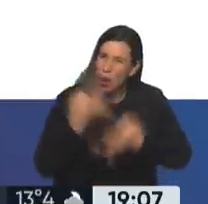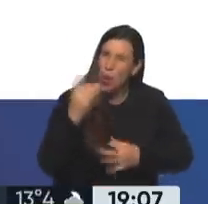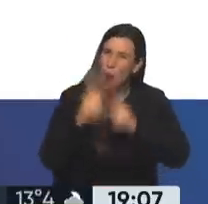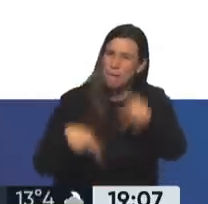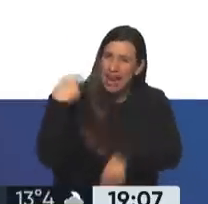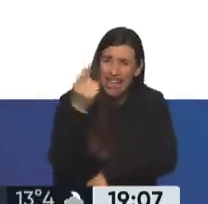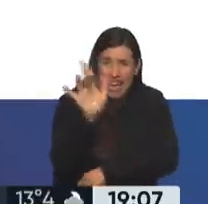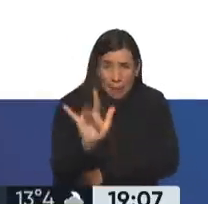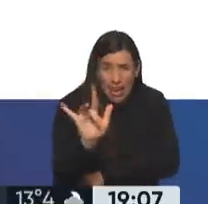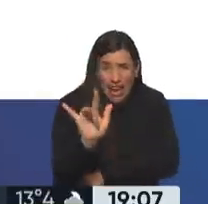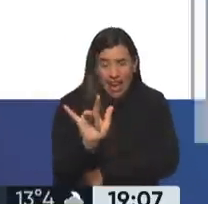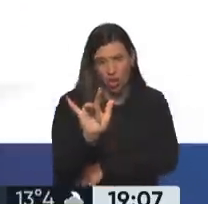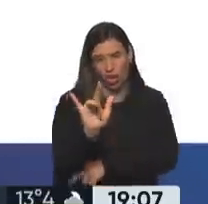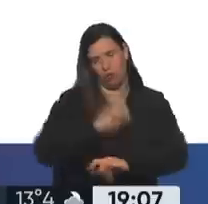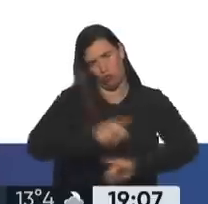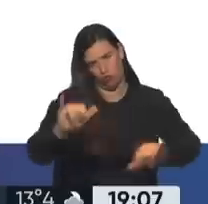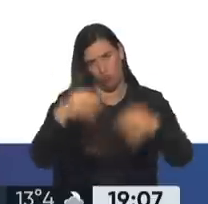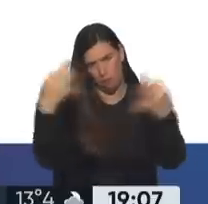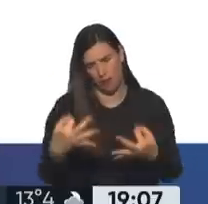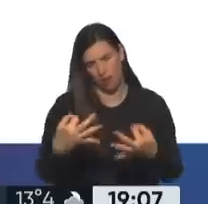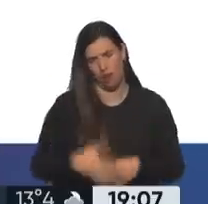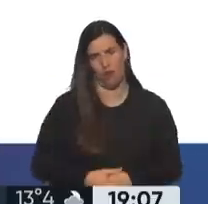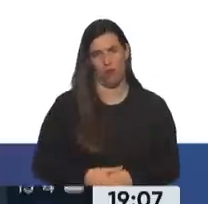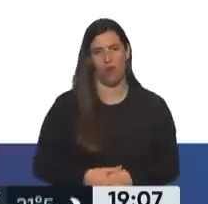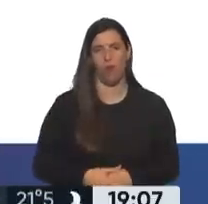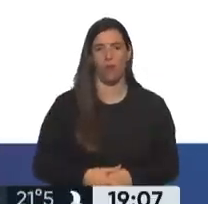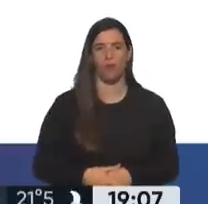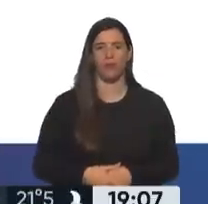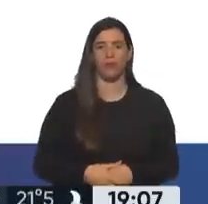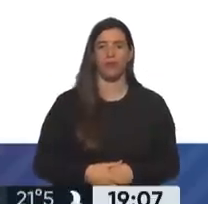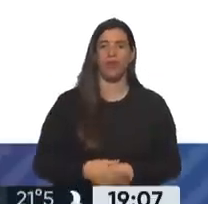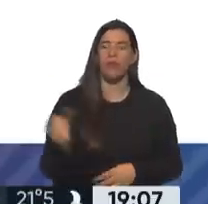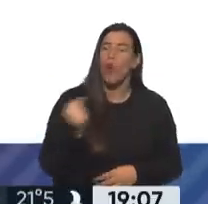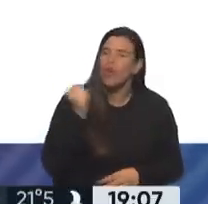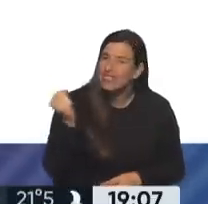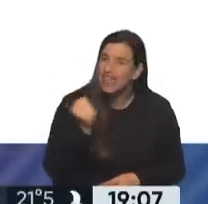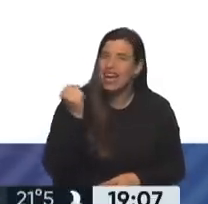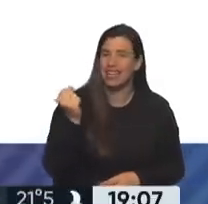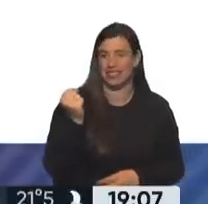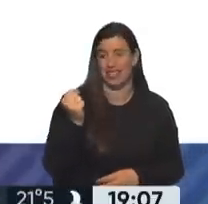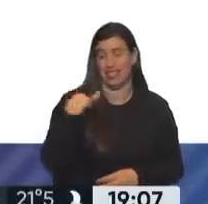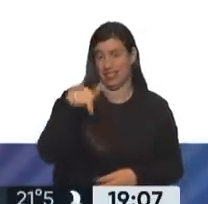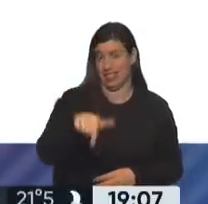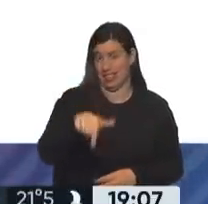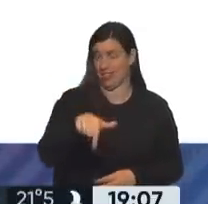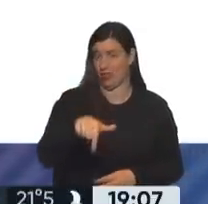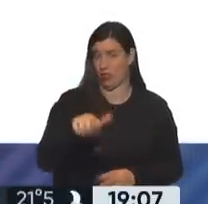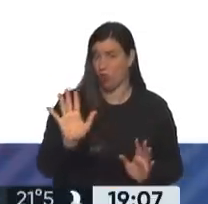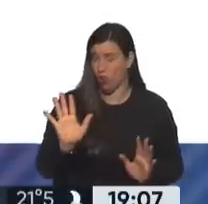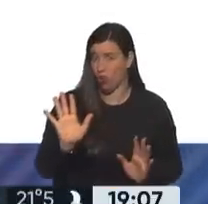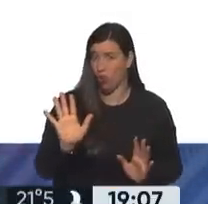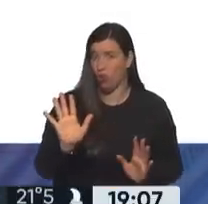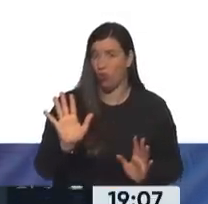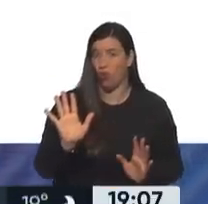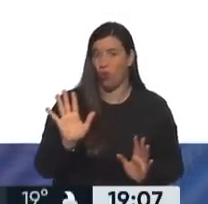alguna información de prensa al respecto. En cuanto a la importancia que podría llegar a tener esto, en primera instancia